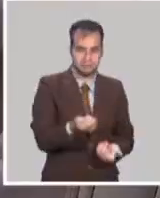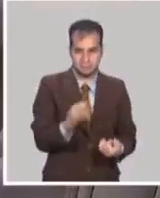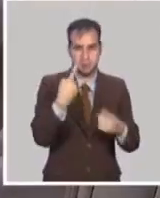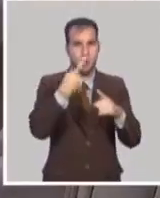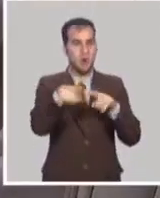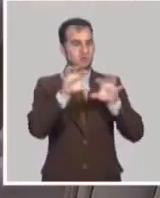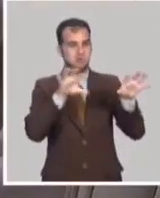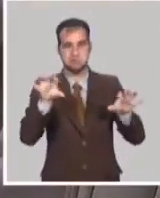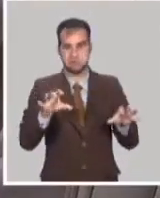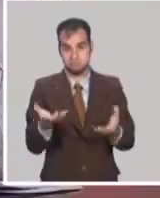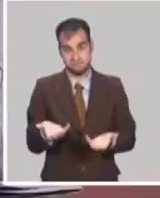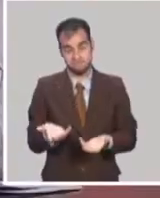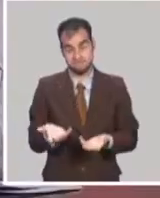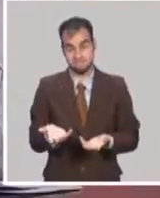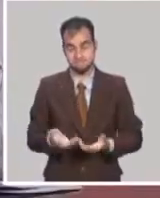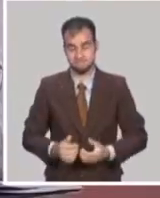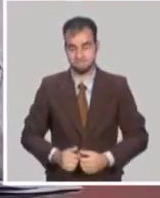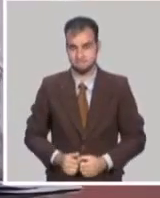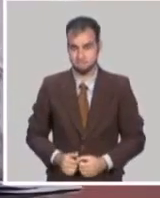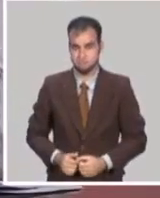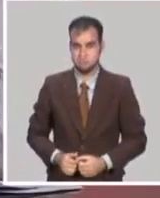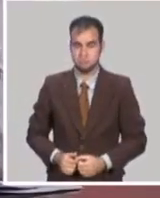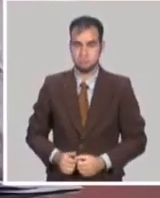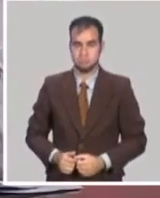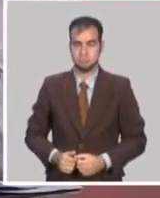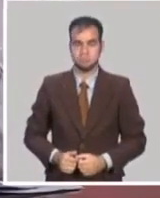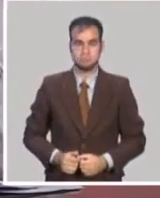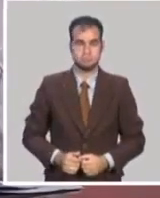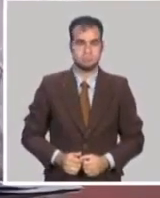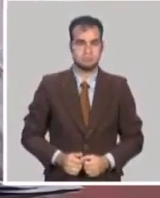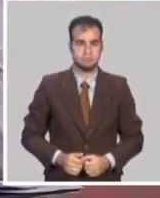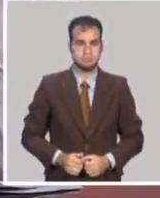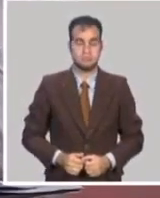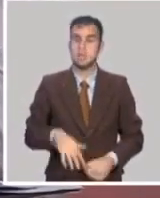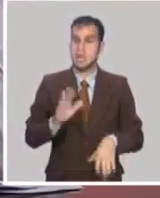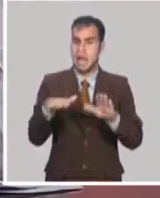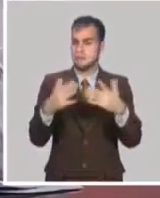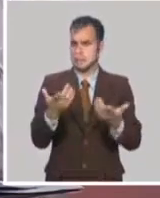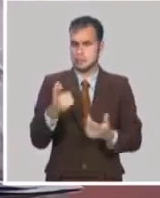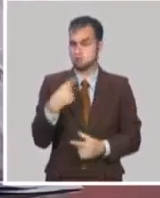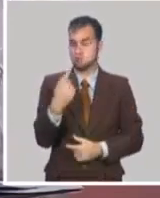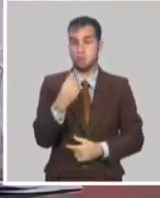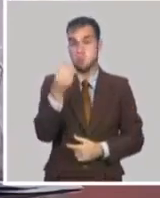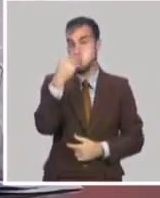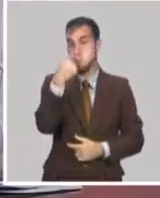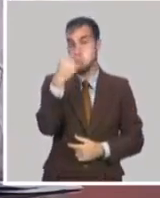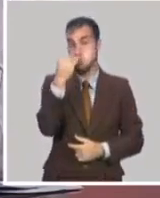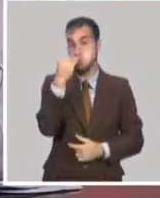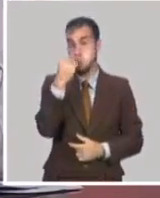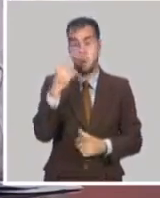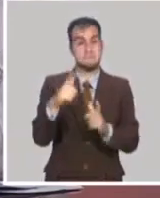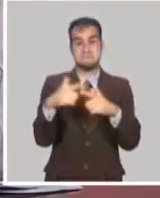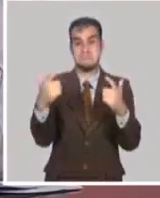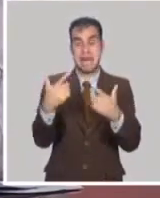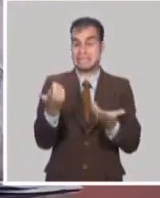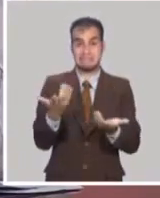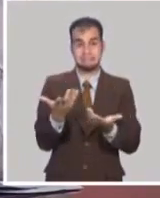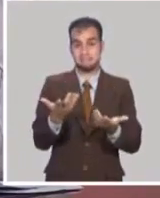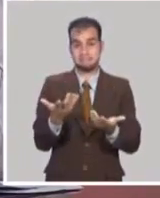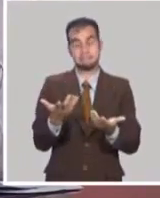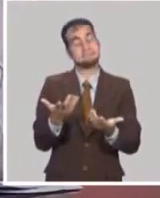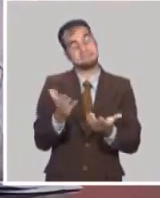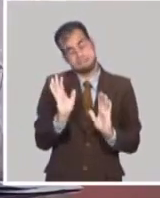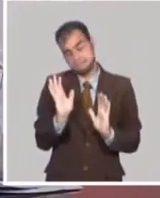lugares y muchas veces nos pasa que aunque se consume más caro que realmente se puede llegar al lugar pero bueno se está